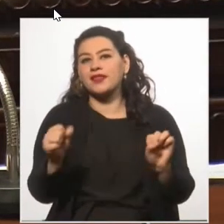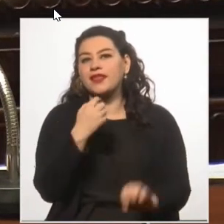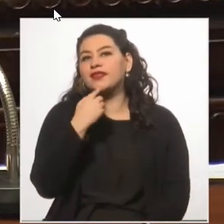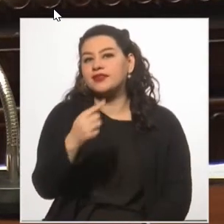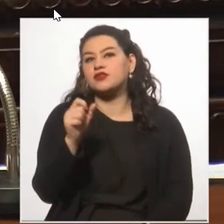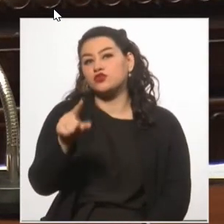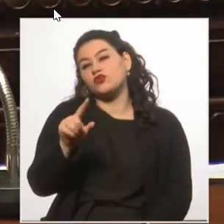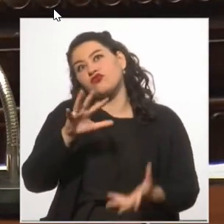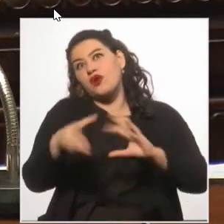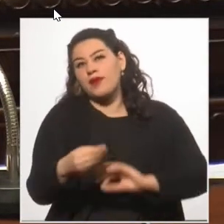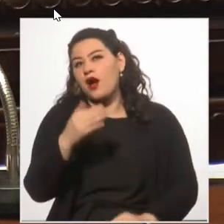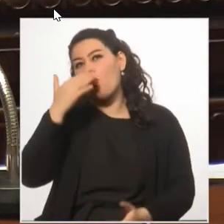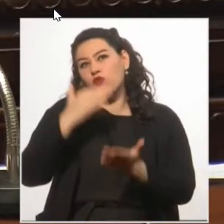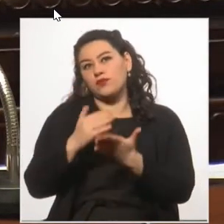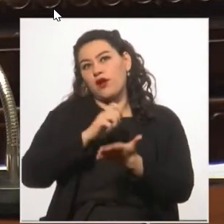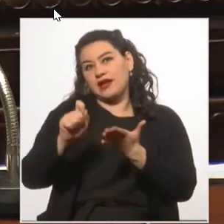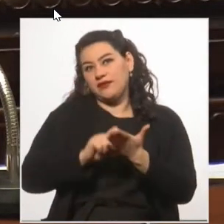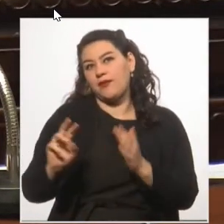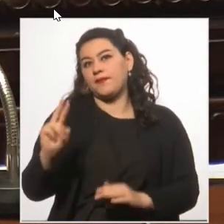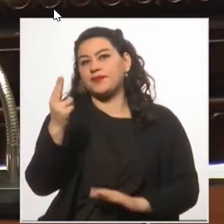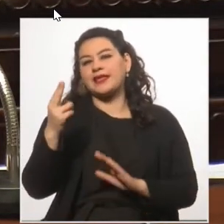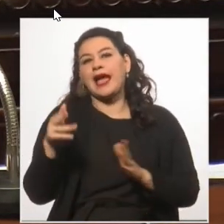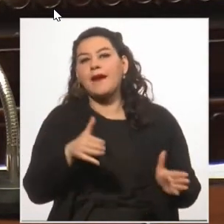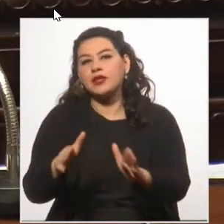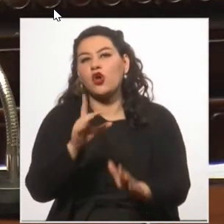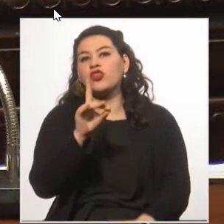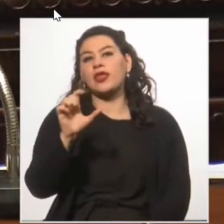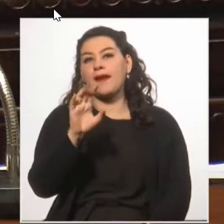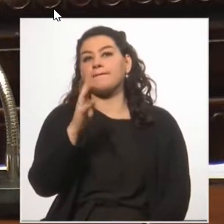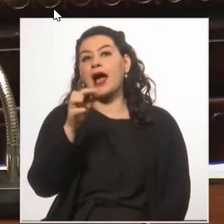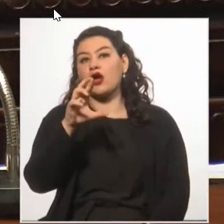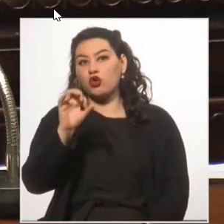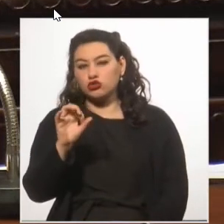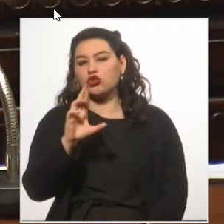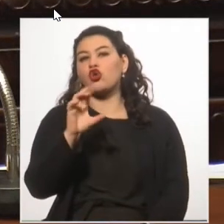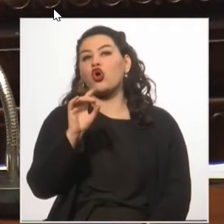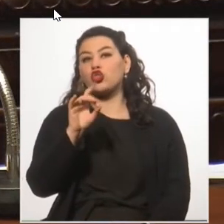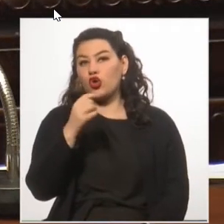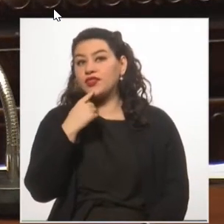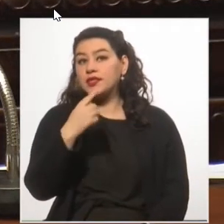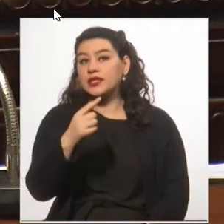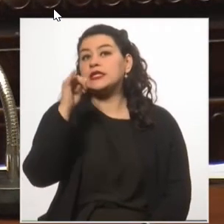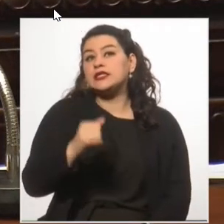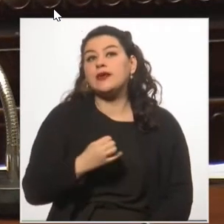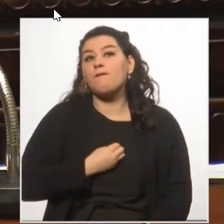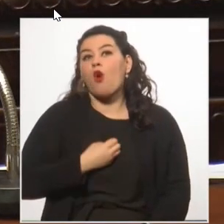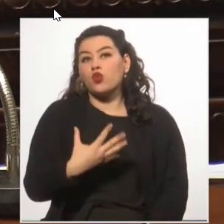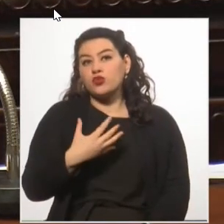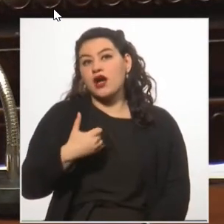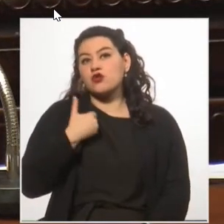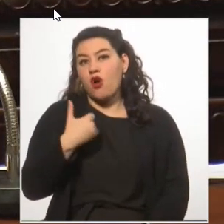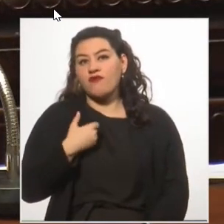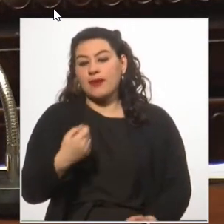su testamento, Camino de Paros, Rodó expresaba: si una voluntad juvenil se